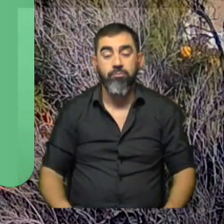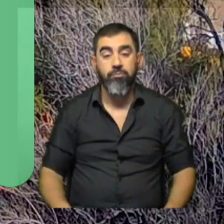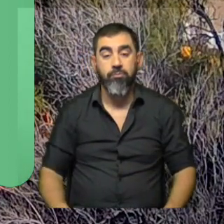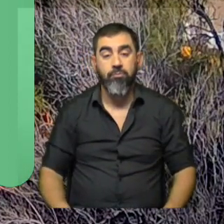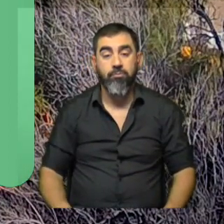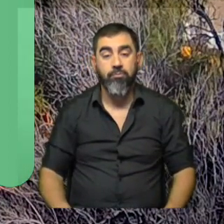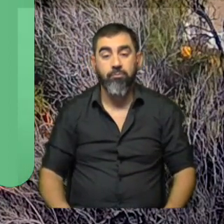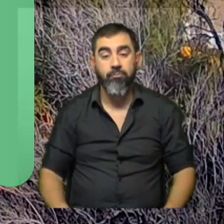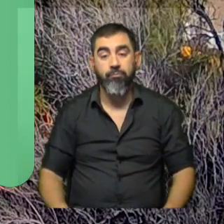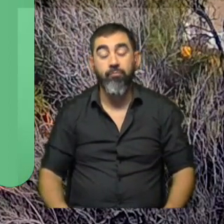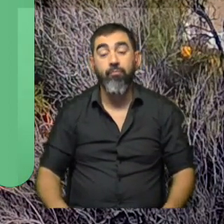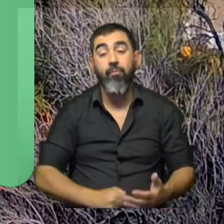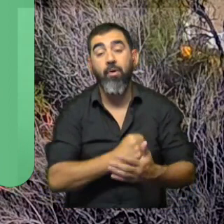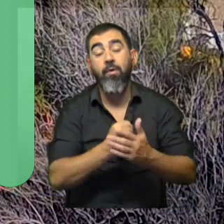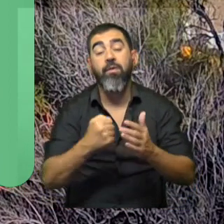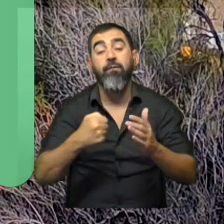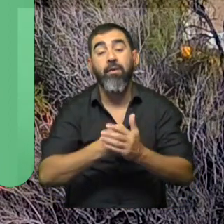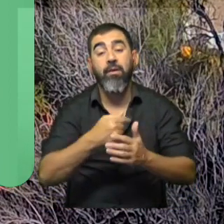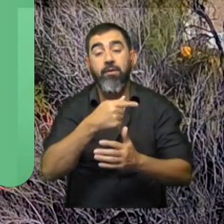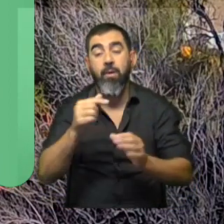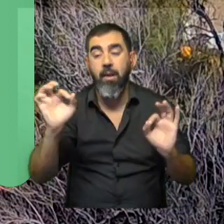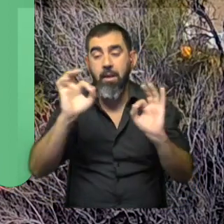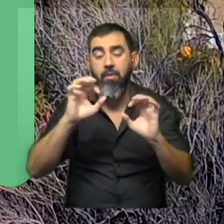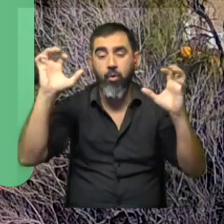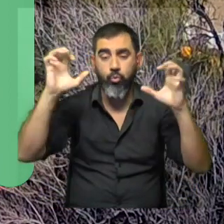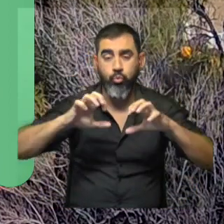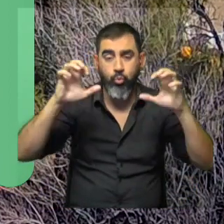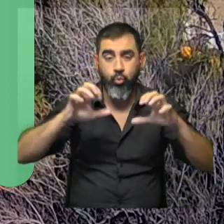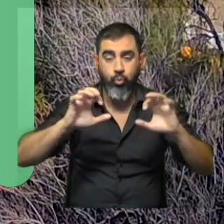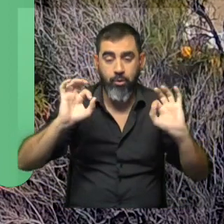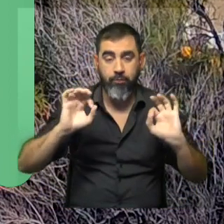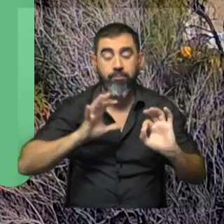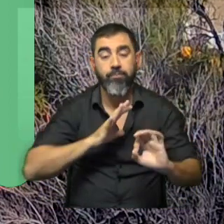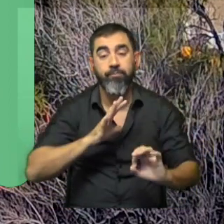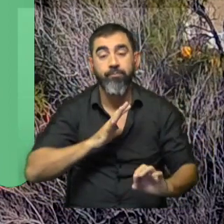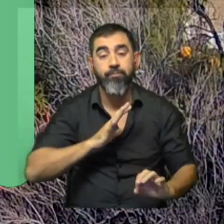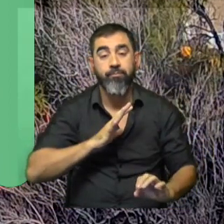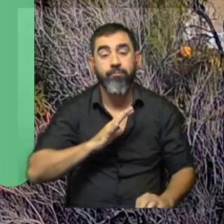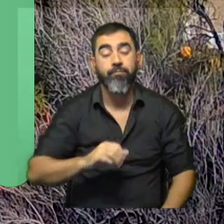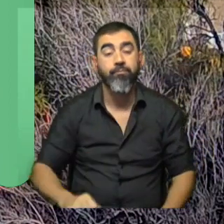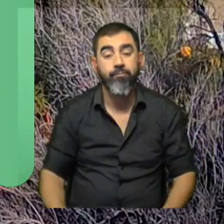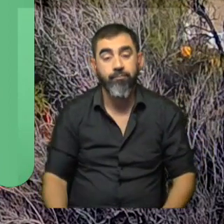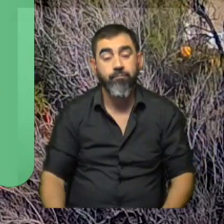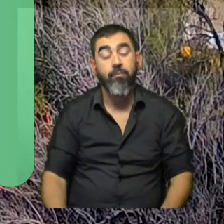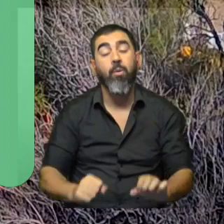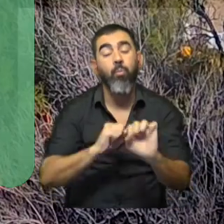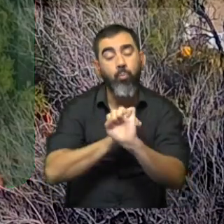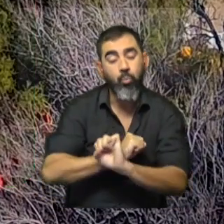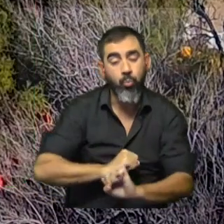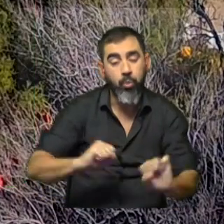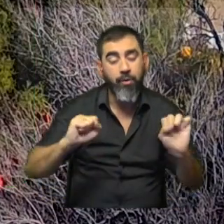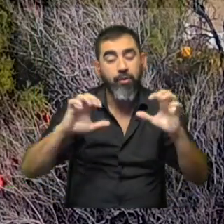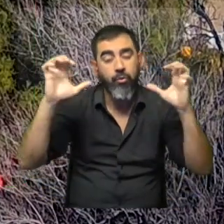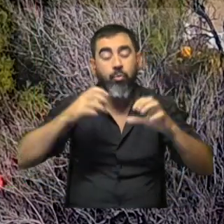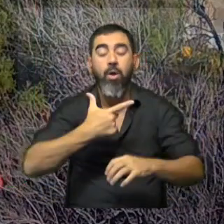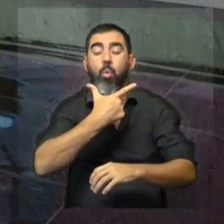32. De aquí al fin de semana no se prevén lluvias en principio. Sí, sí. Hay una cierta probabilidad de